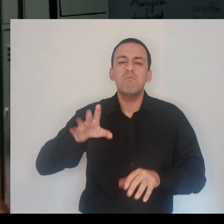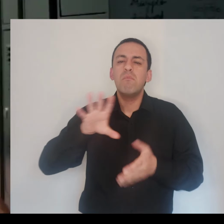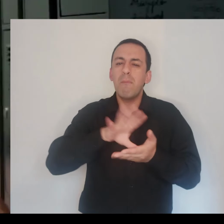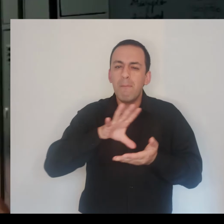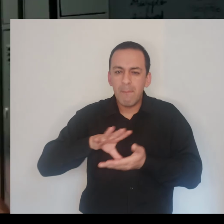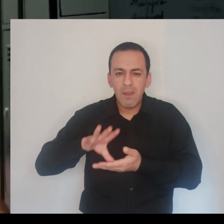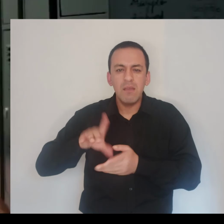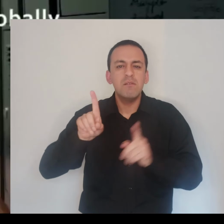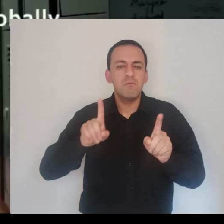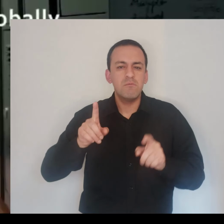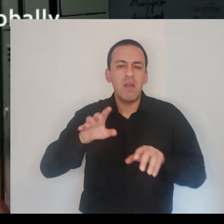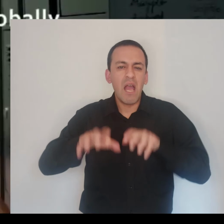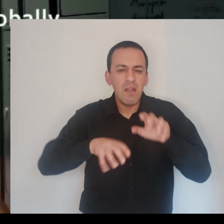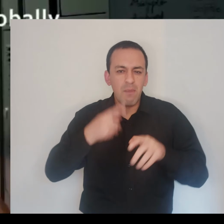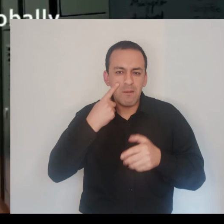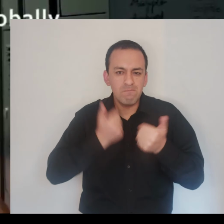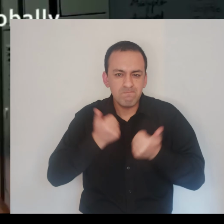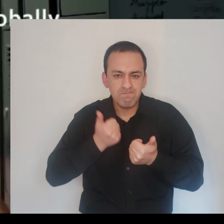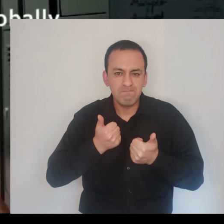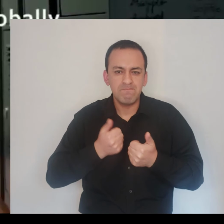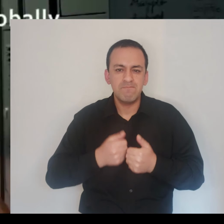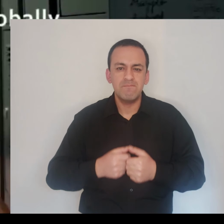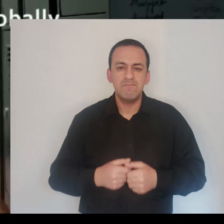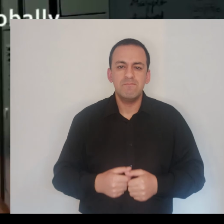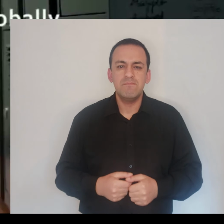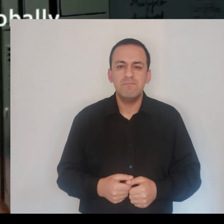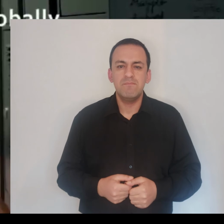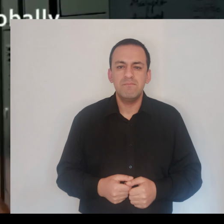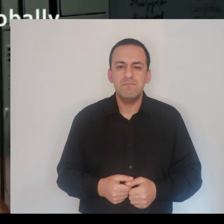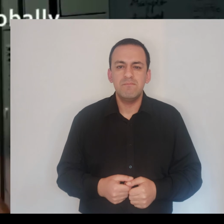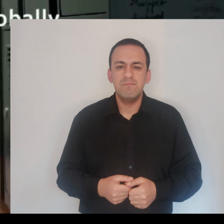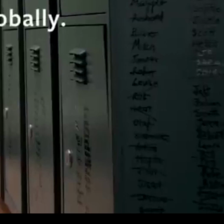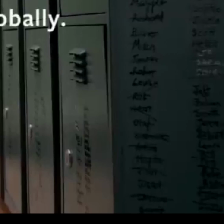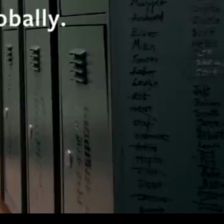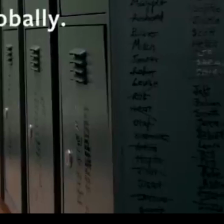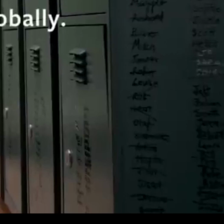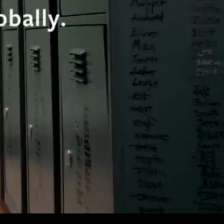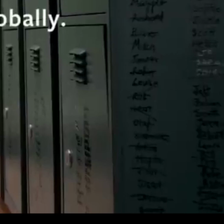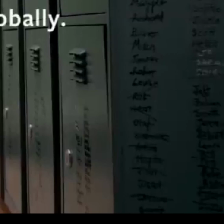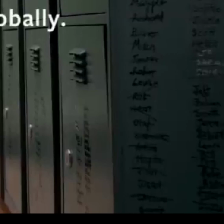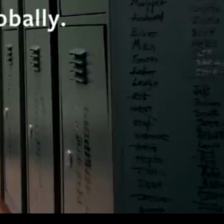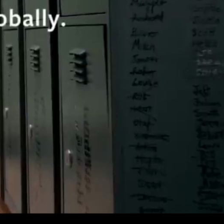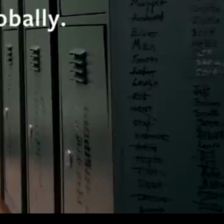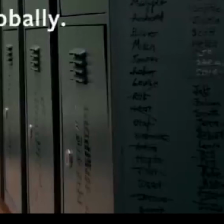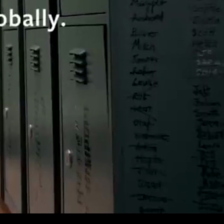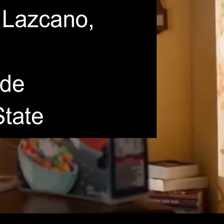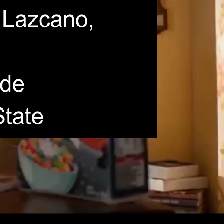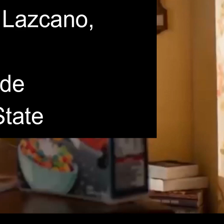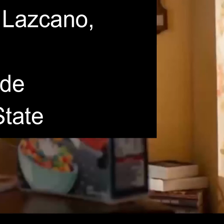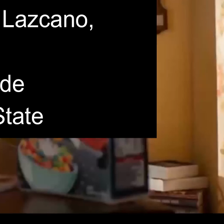animales en todo el mundo. Amigo. ¡Adiós! ¡Adiós! ¡Adiós!